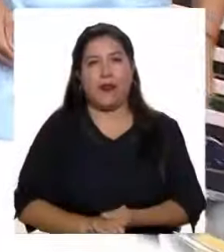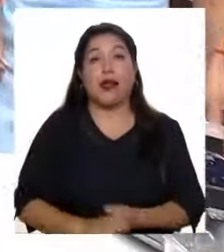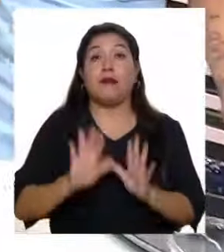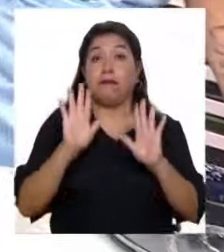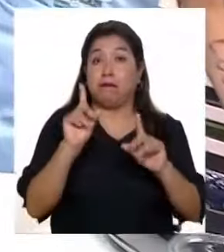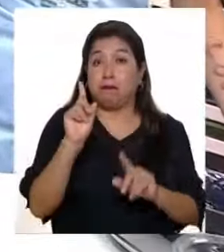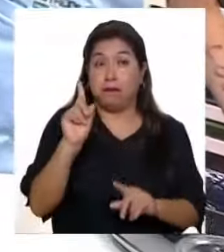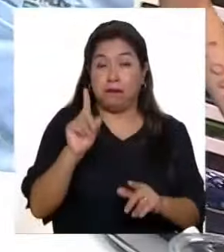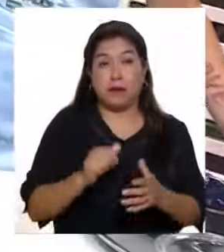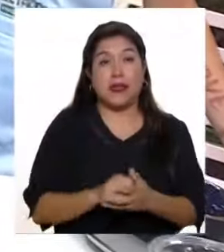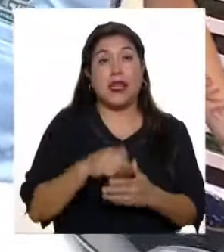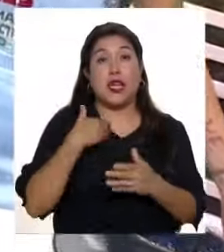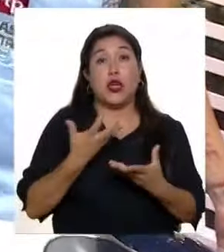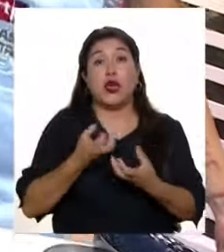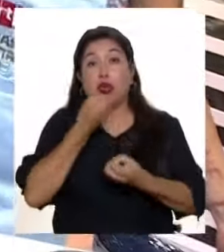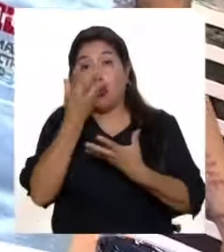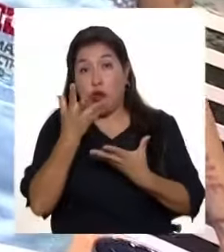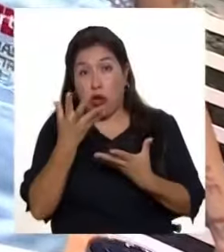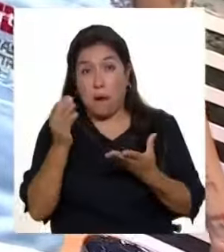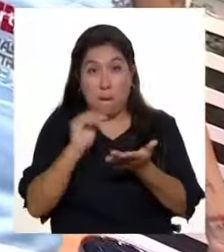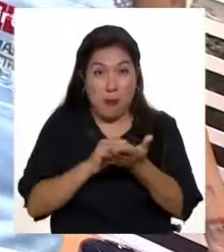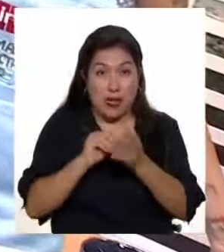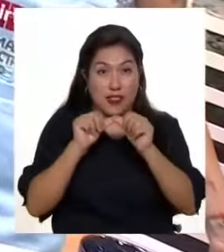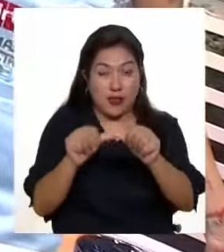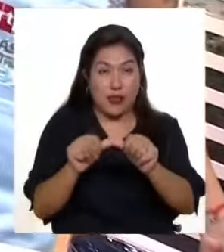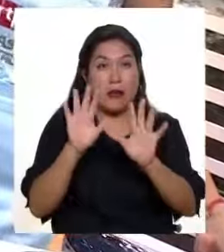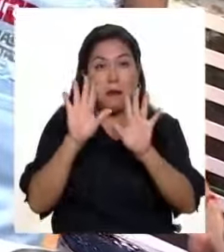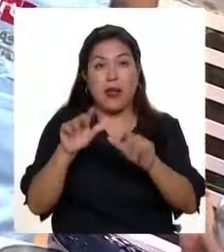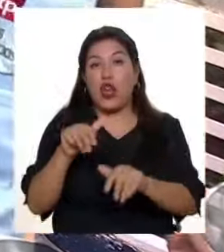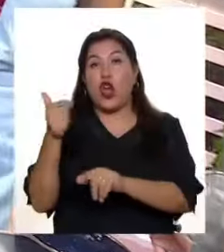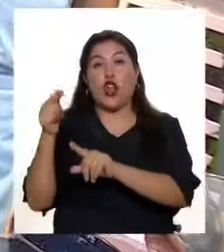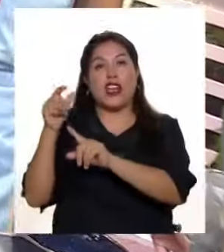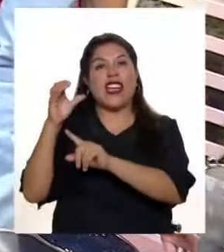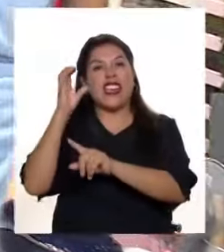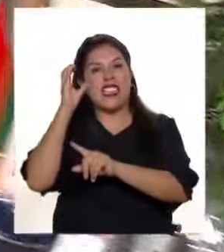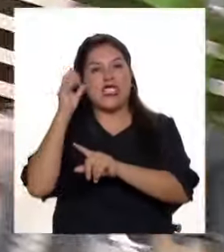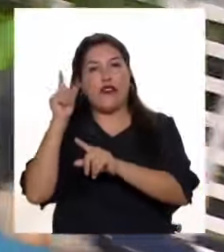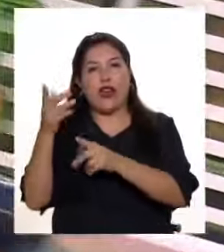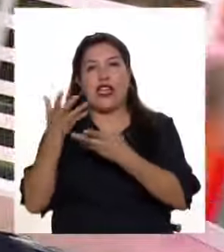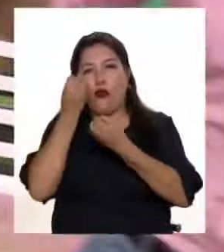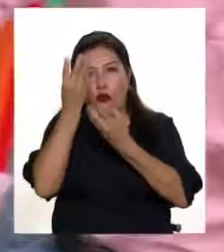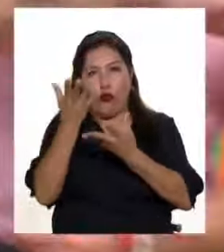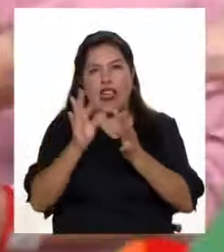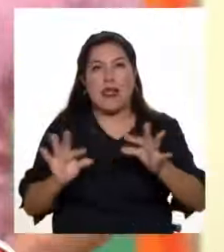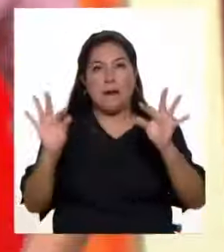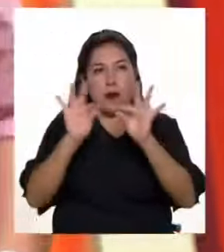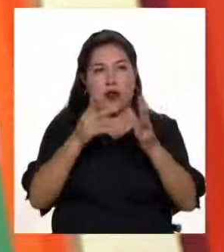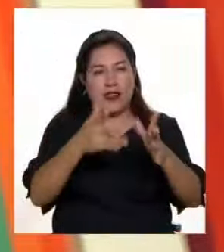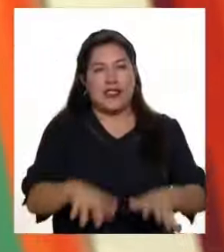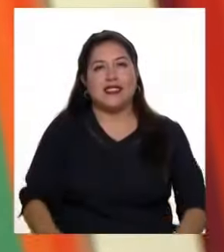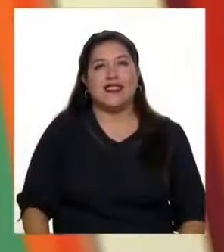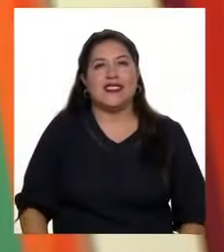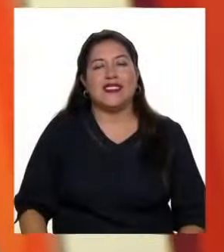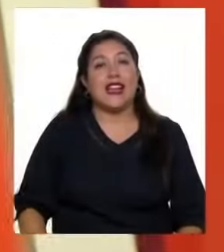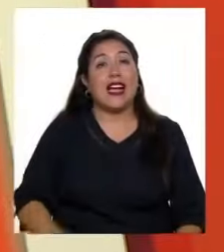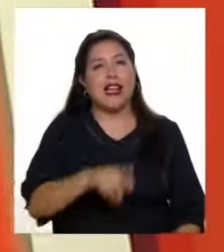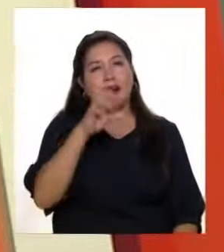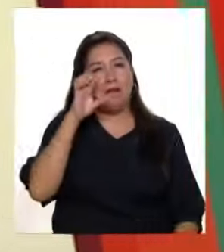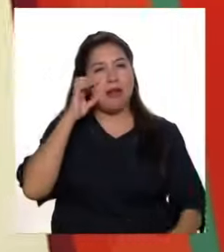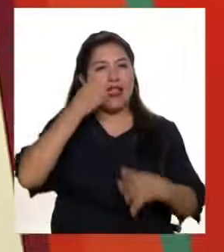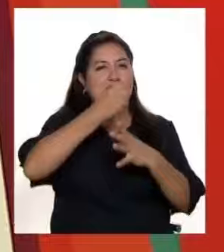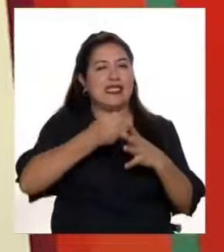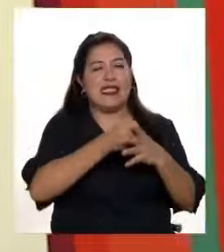seguir con esta preparación, Christopher Iannotti tiene algo muy importante que decir. A ver. ¡Ah, Así es, mi querido Pisu, y te